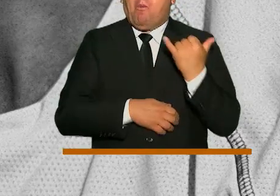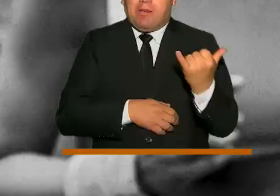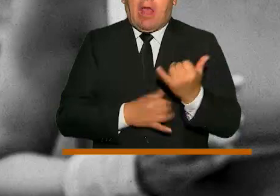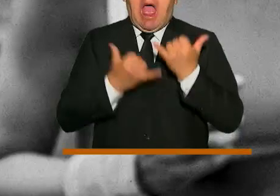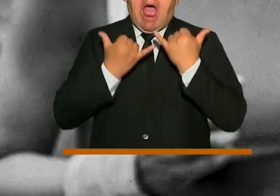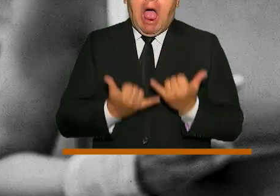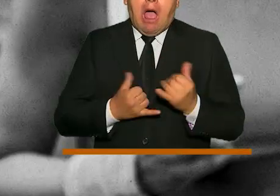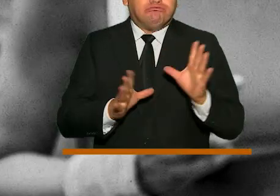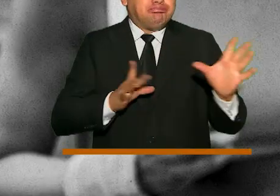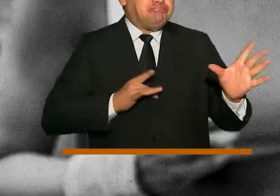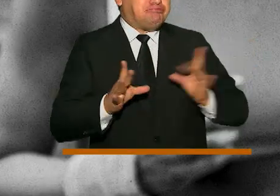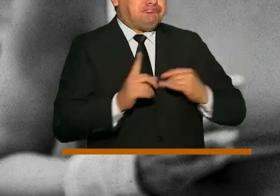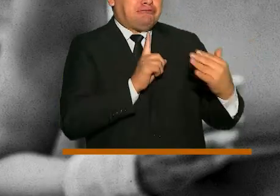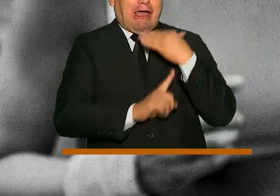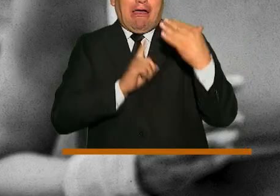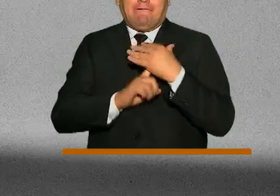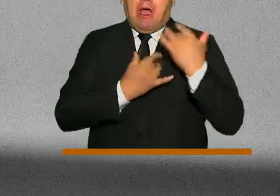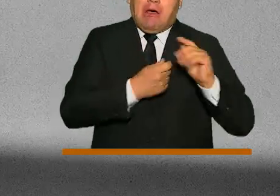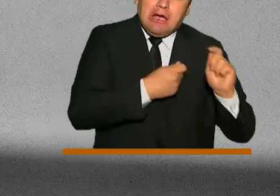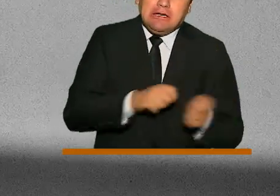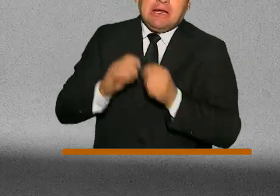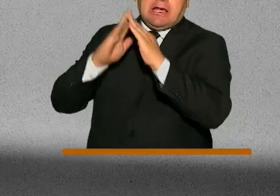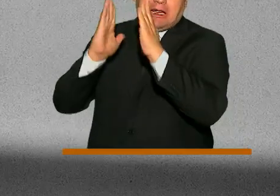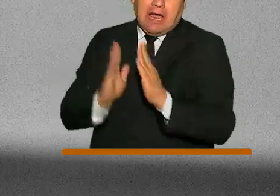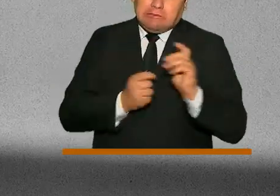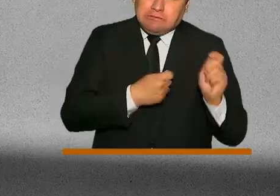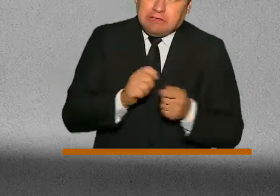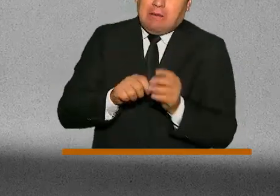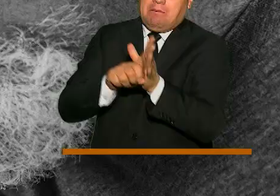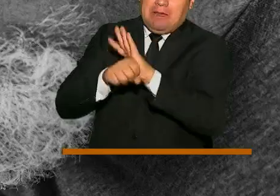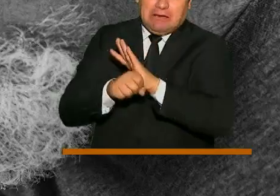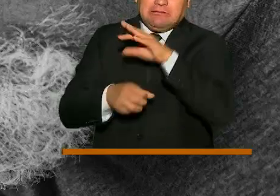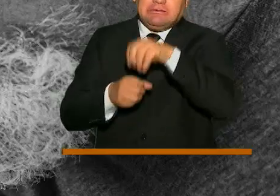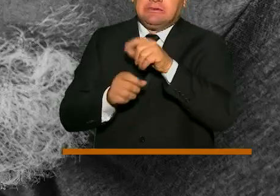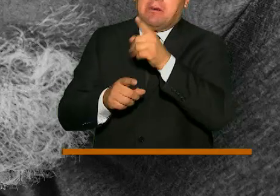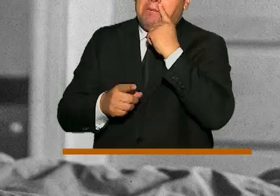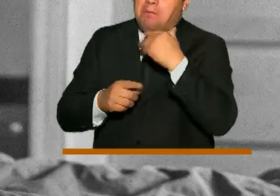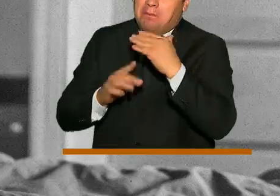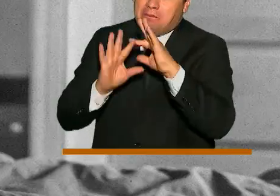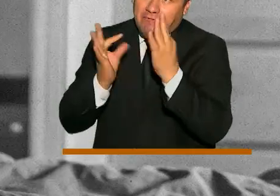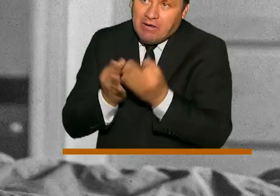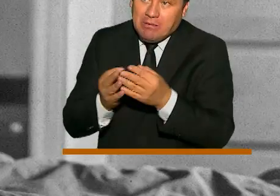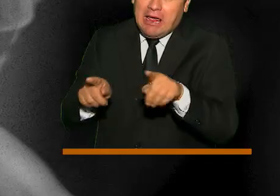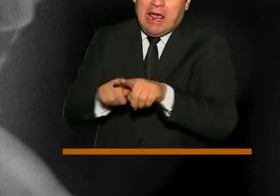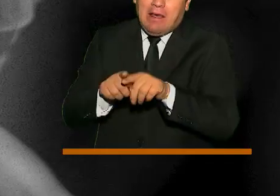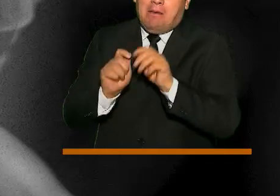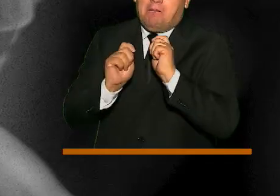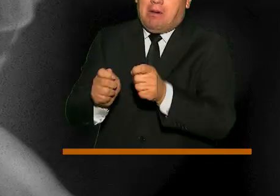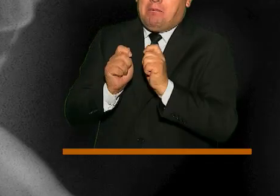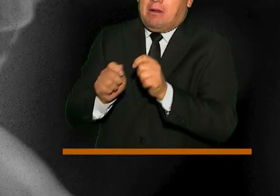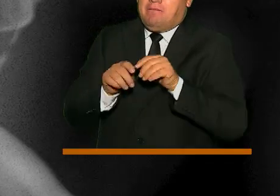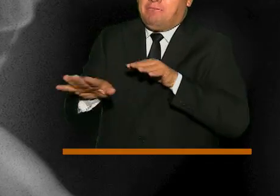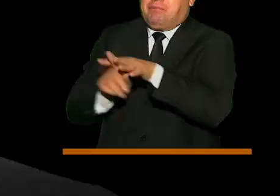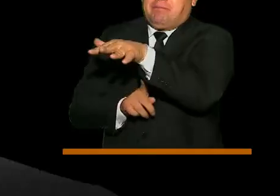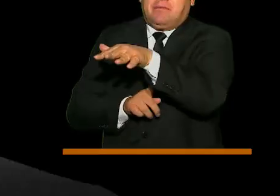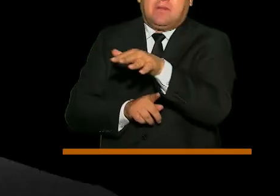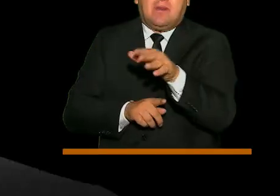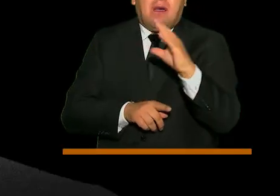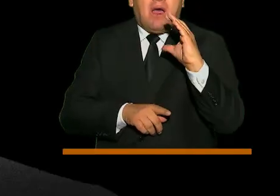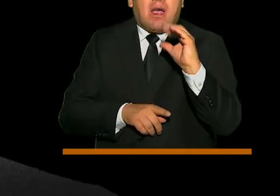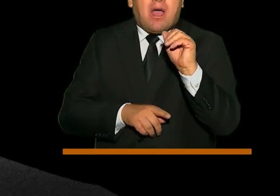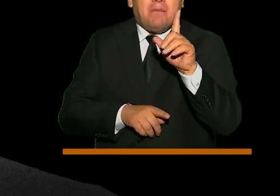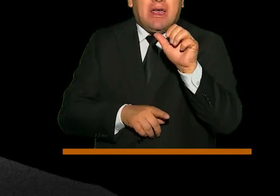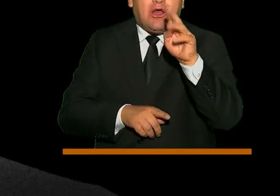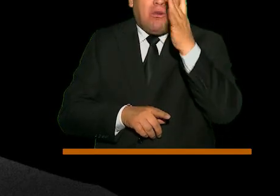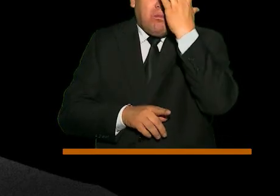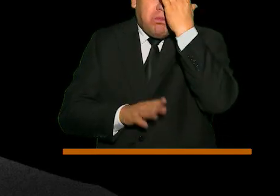COVID. Ahora todos están contagiados y llevaron el virus a sus casas, a sus padres, sus hermanos y a sus hijos. Camilo, ¿por